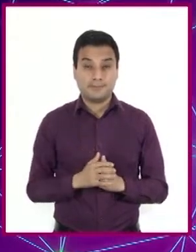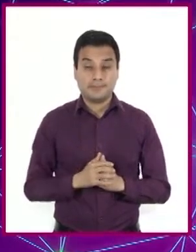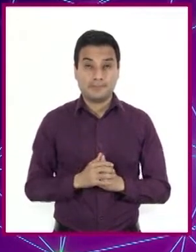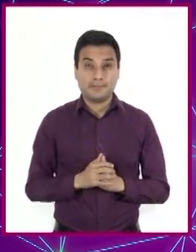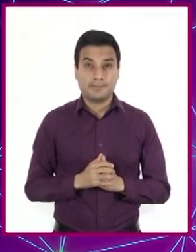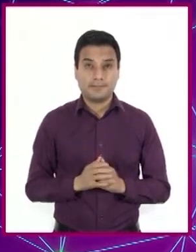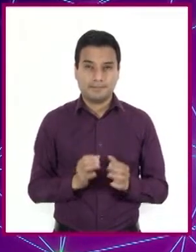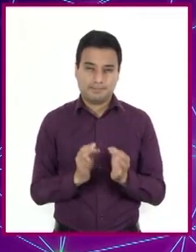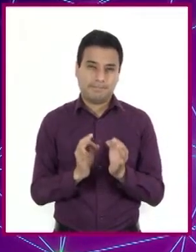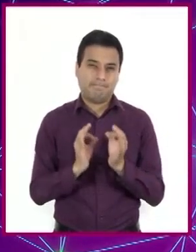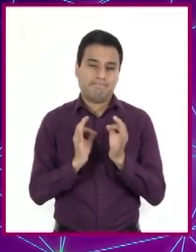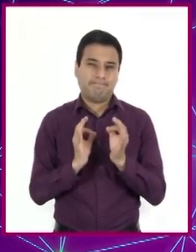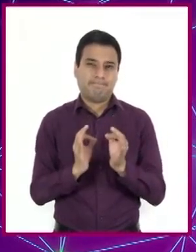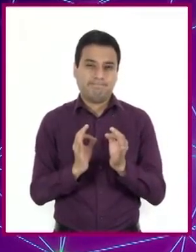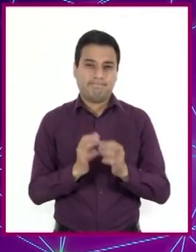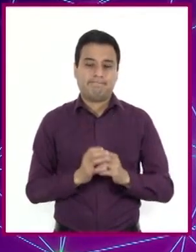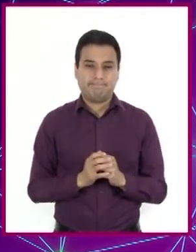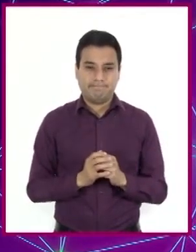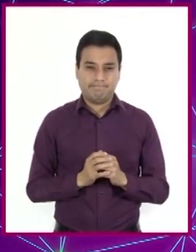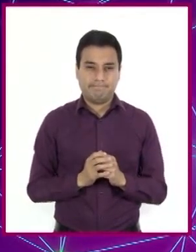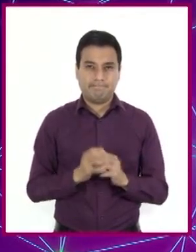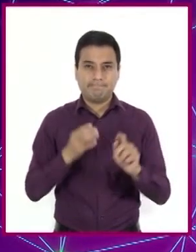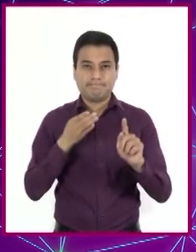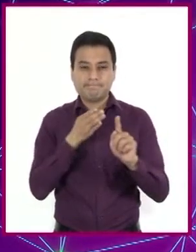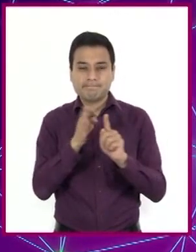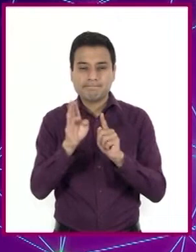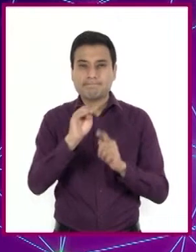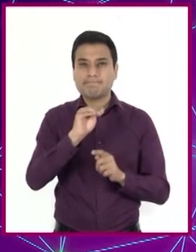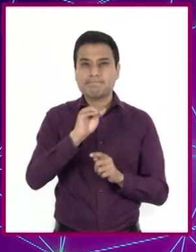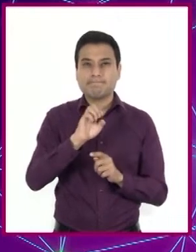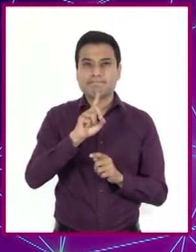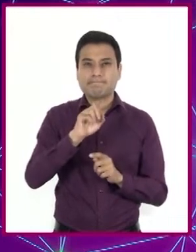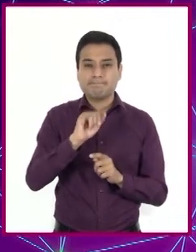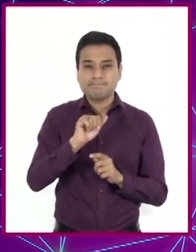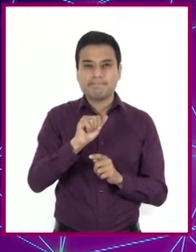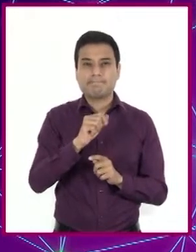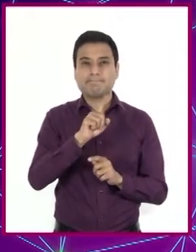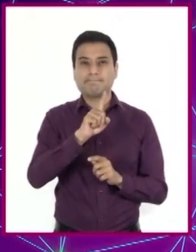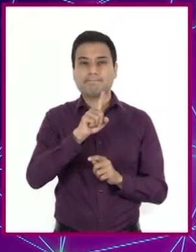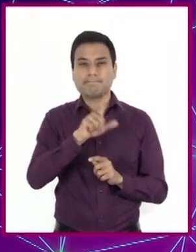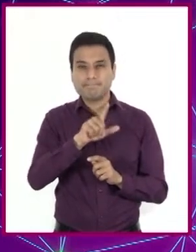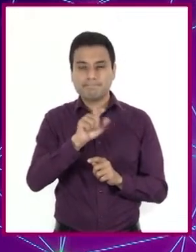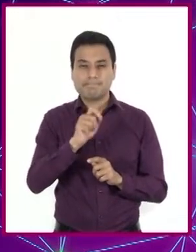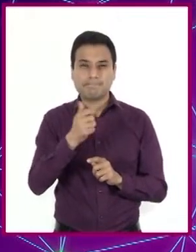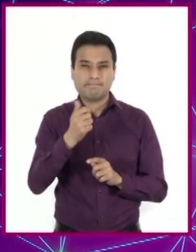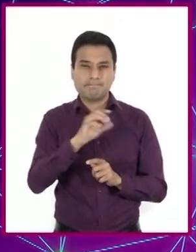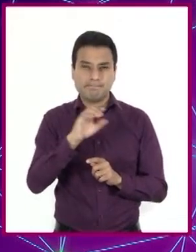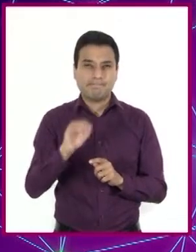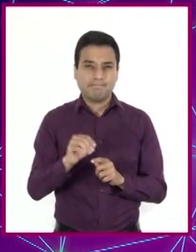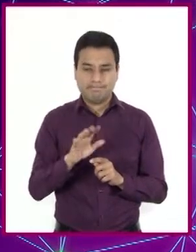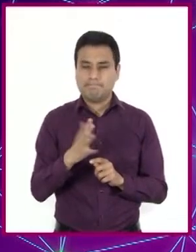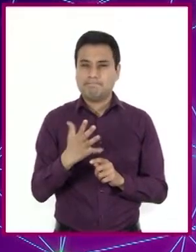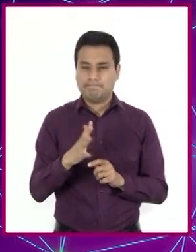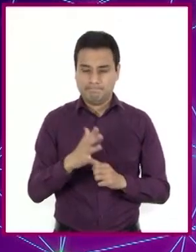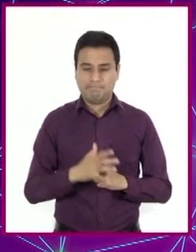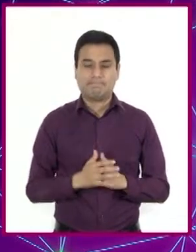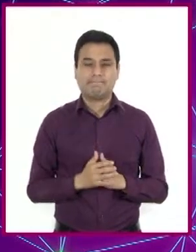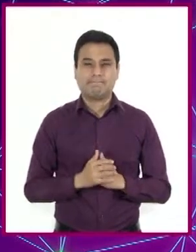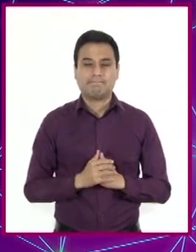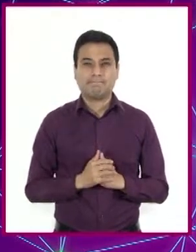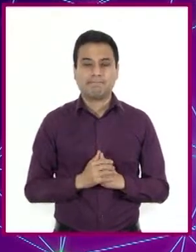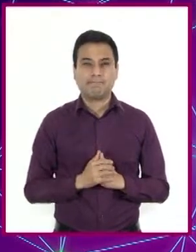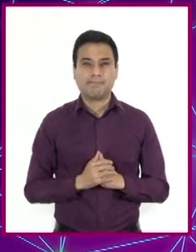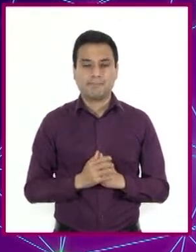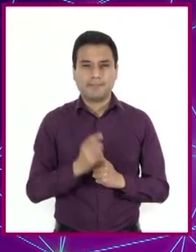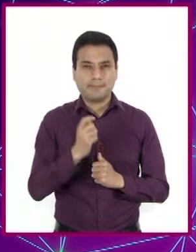analizados, da como resultado una desviación media con un valor redondeado de 17.6 centímetros,